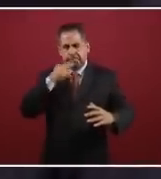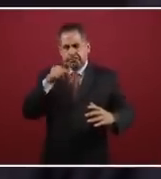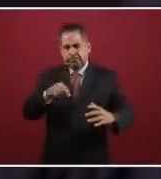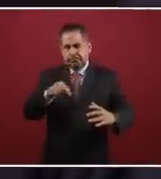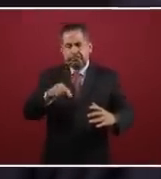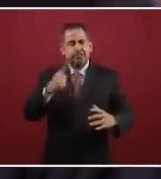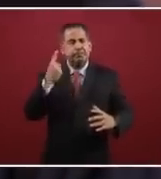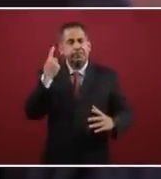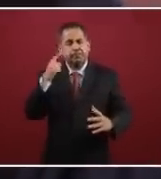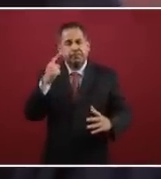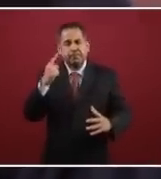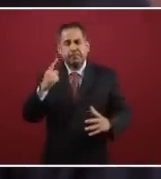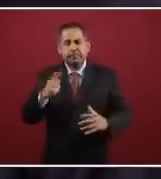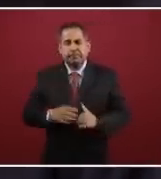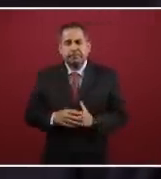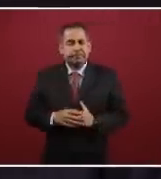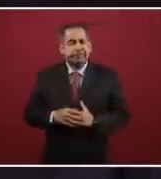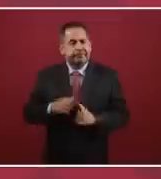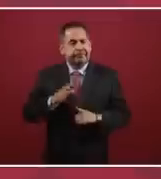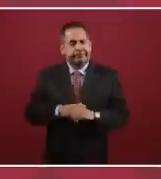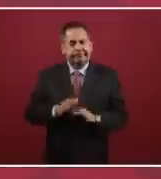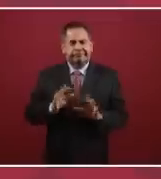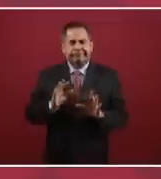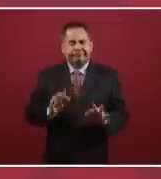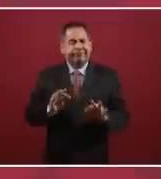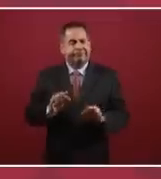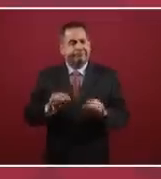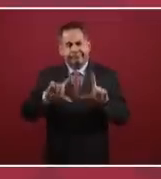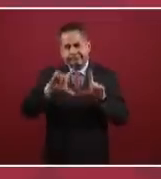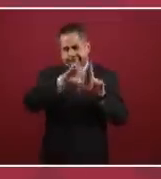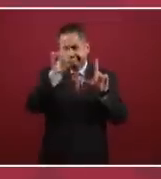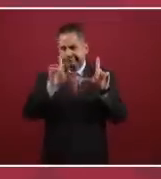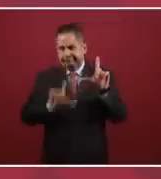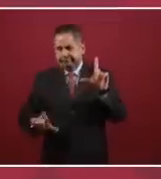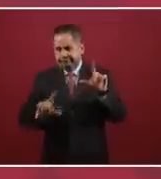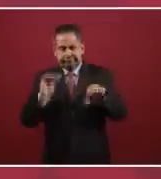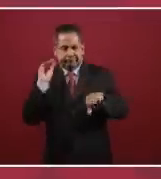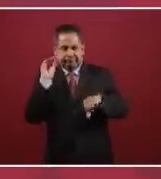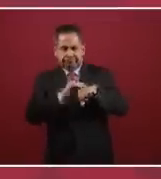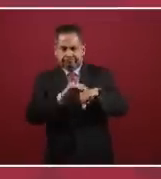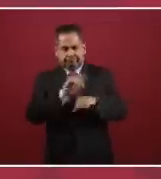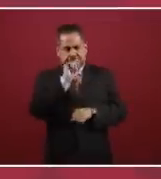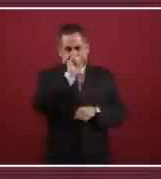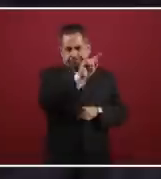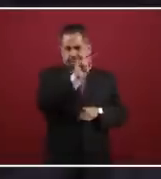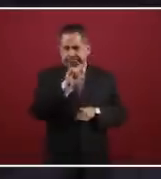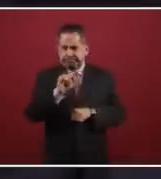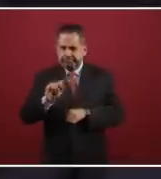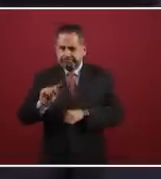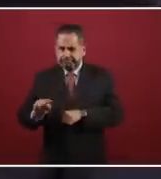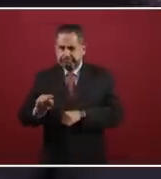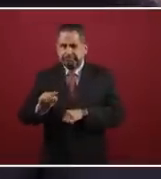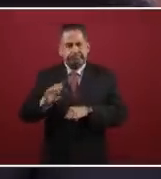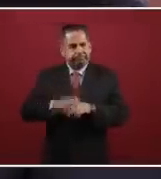que tenga presencia en todas las regiones del país y que tenga los